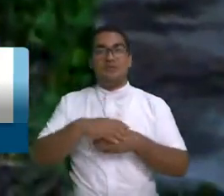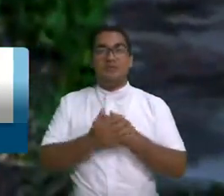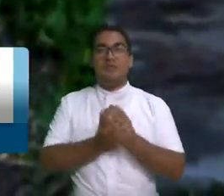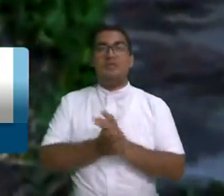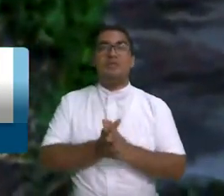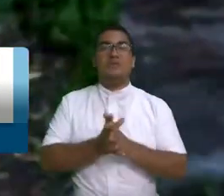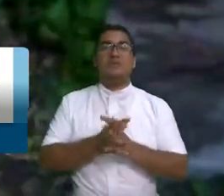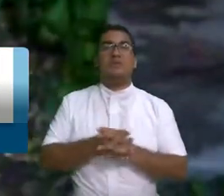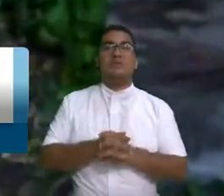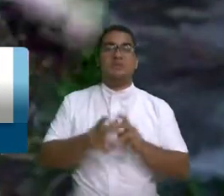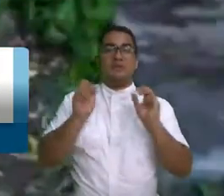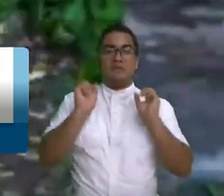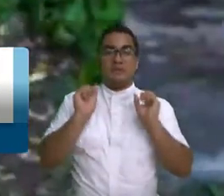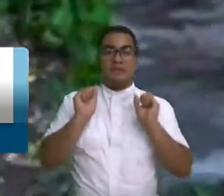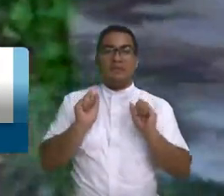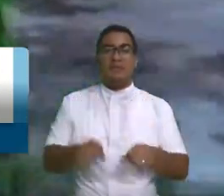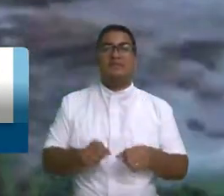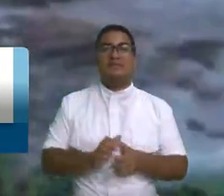pues entonces,